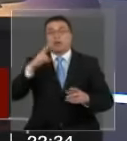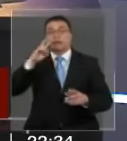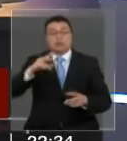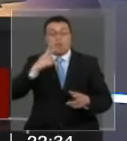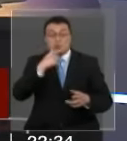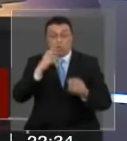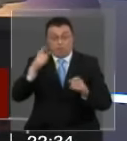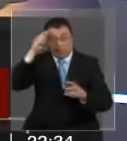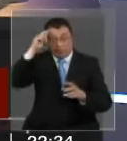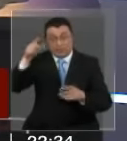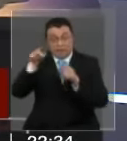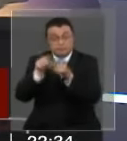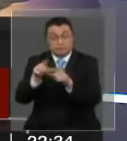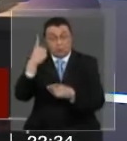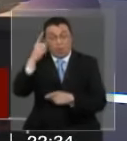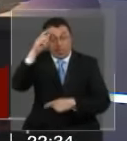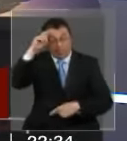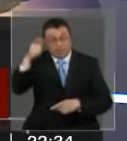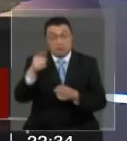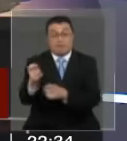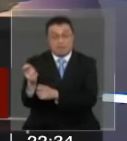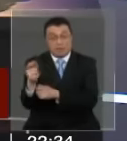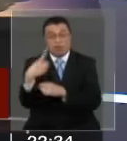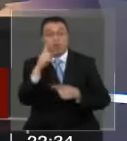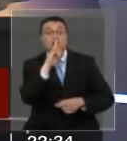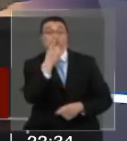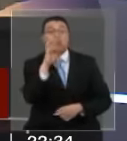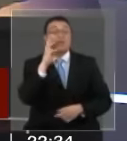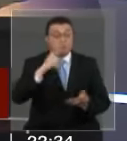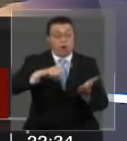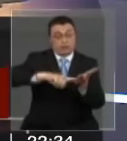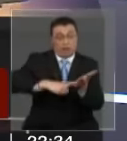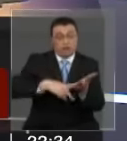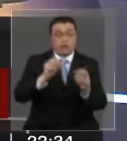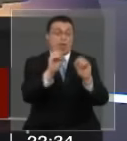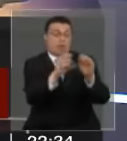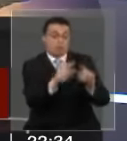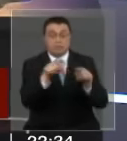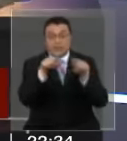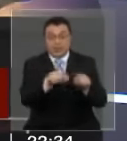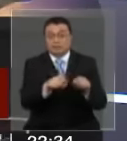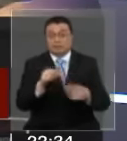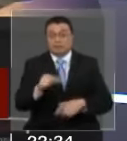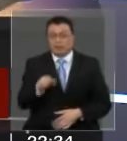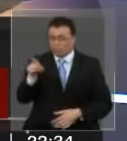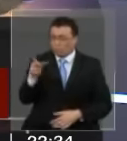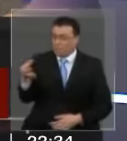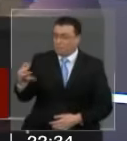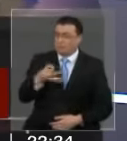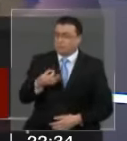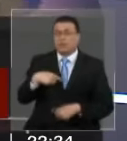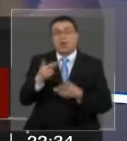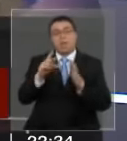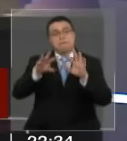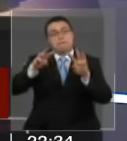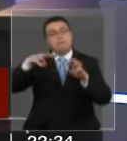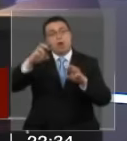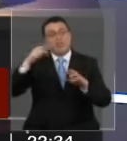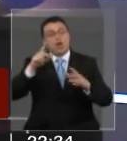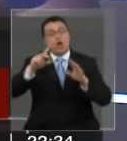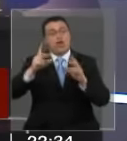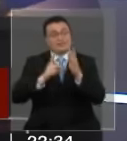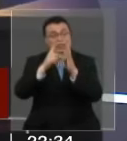iniciativa. Y una de las iniciativas es la pesca, la otra es el turismo, la otra es la tecnología, pero la otra es la educación. Esa me vas a decir que de verdad el modelo de desarrollo chileno lo